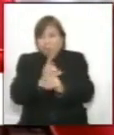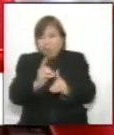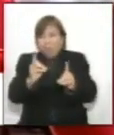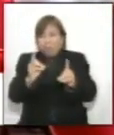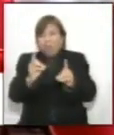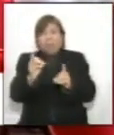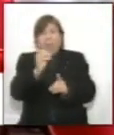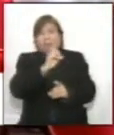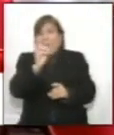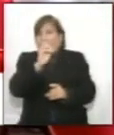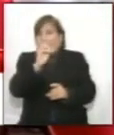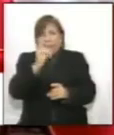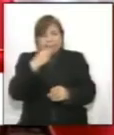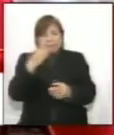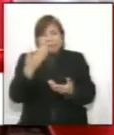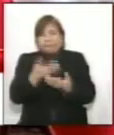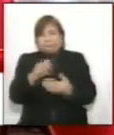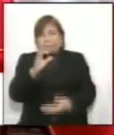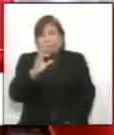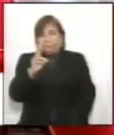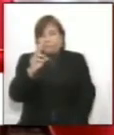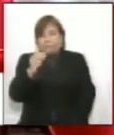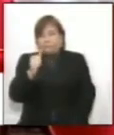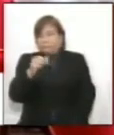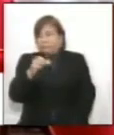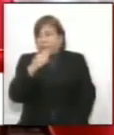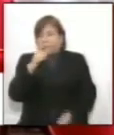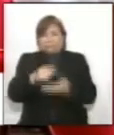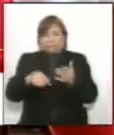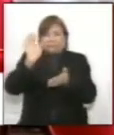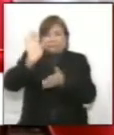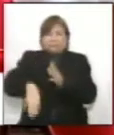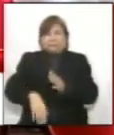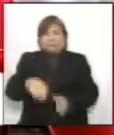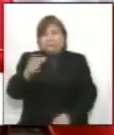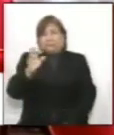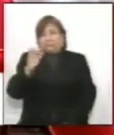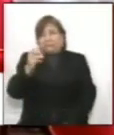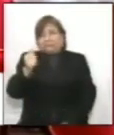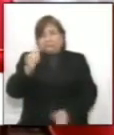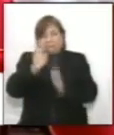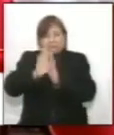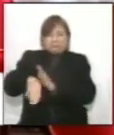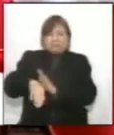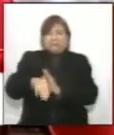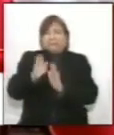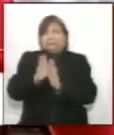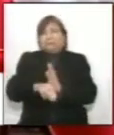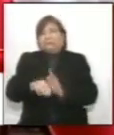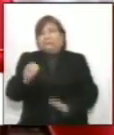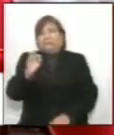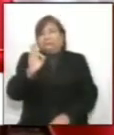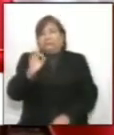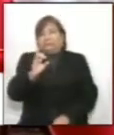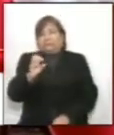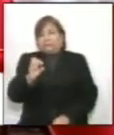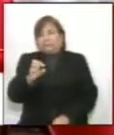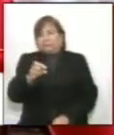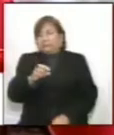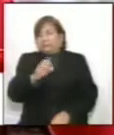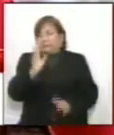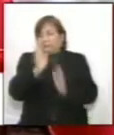Él no puede ningunear a la bancada de FREPAP. Él no puede ningunear a la bancada de Frente Amplio. No puede ningunear a la bancada de Fuerza Popular.